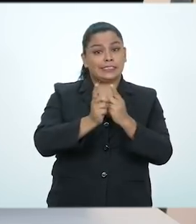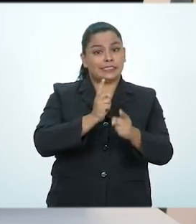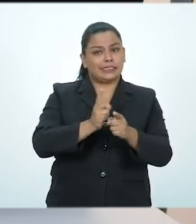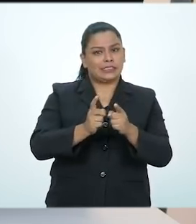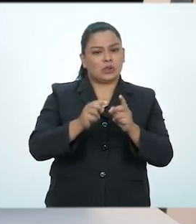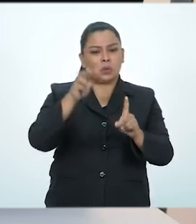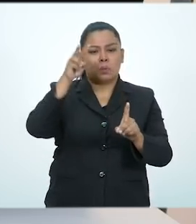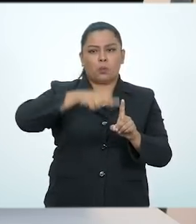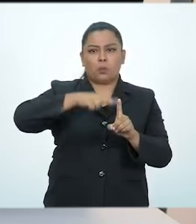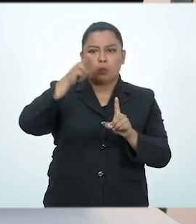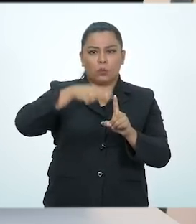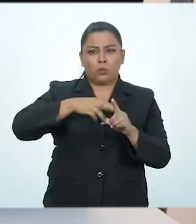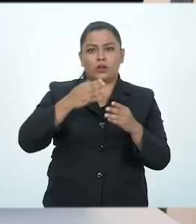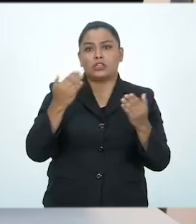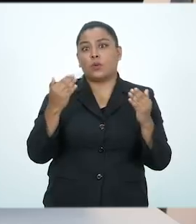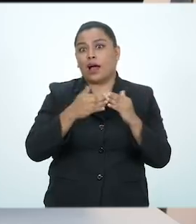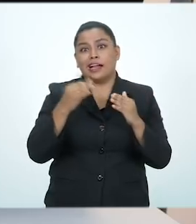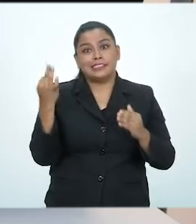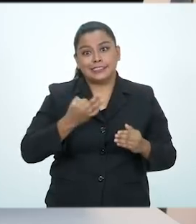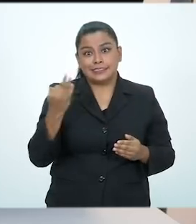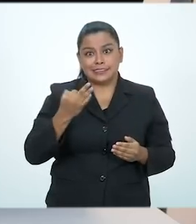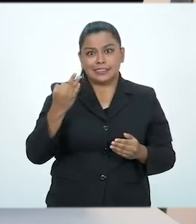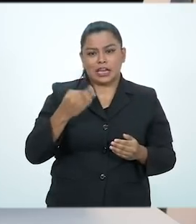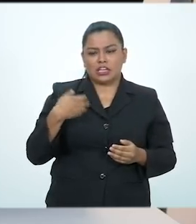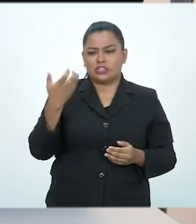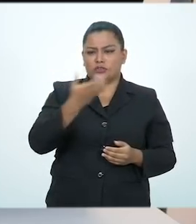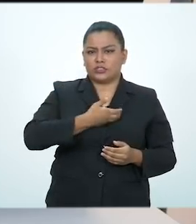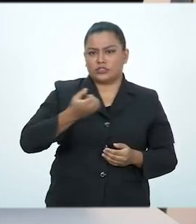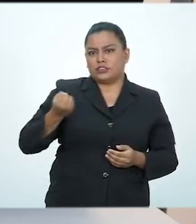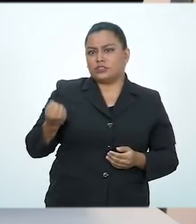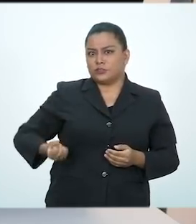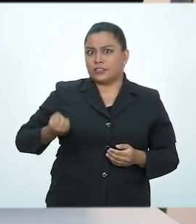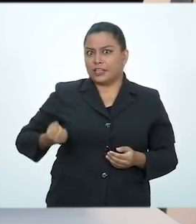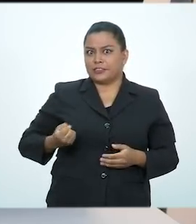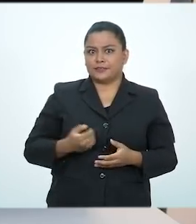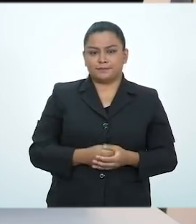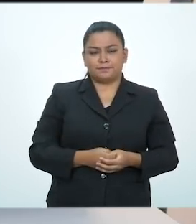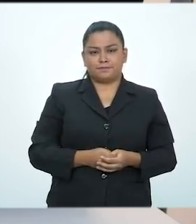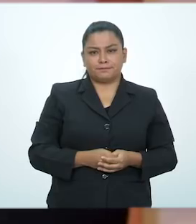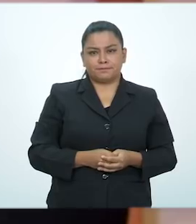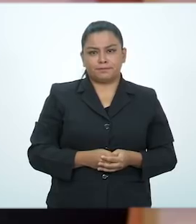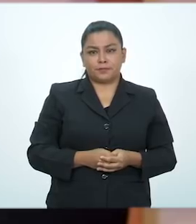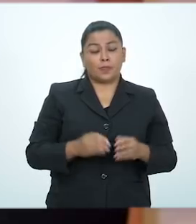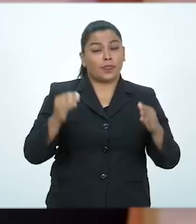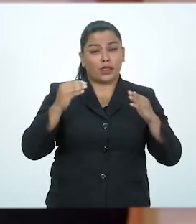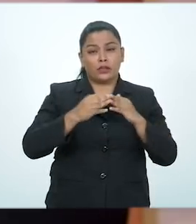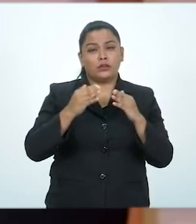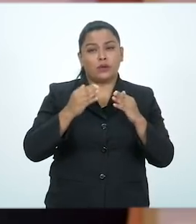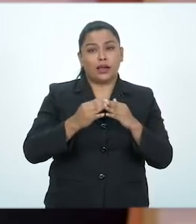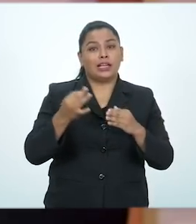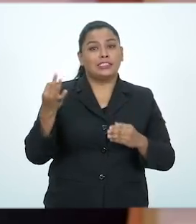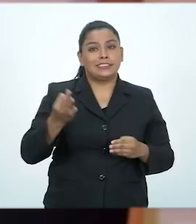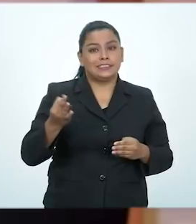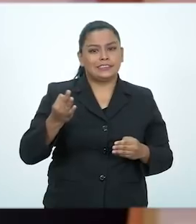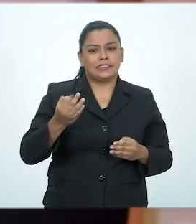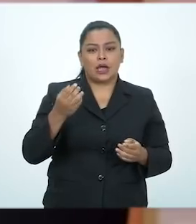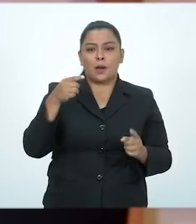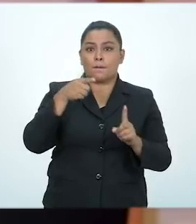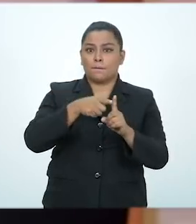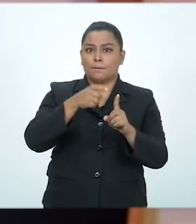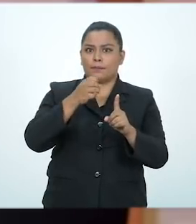relación con las características y las necesidades de nuestro estudiantado. Además, debe tener